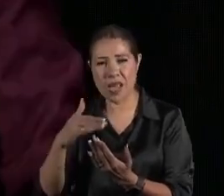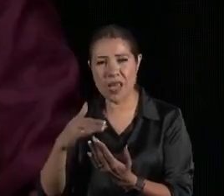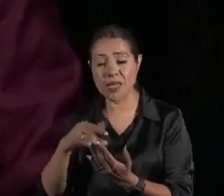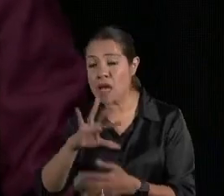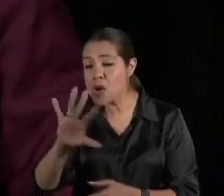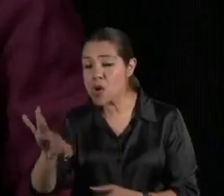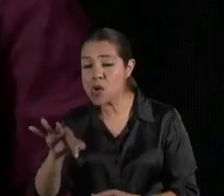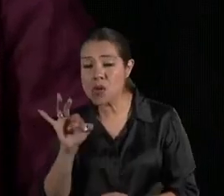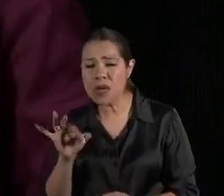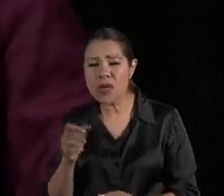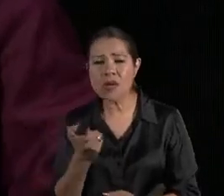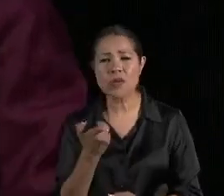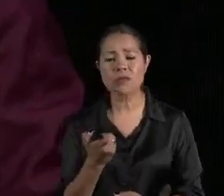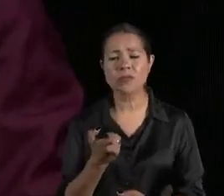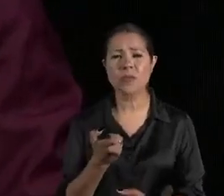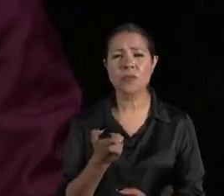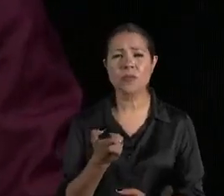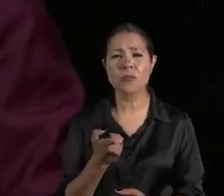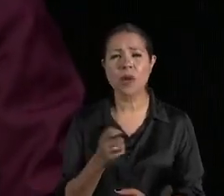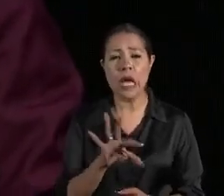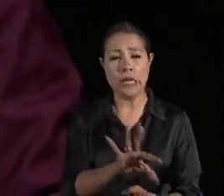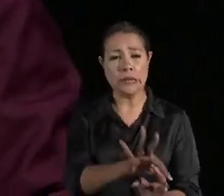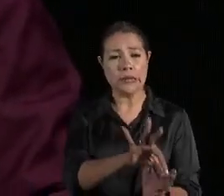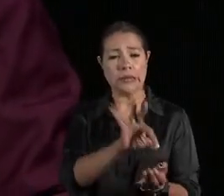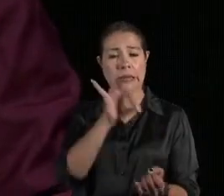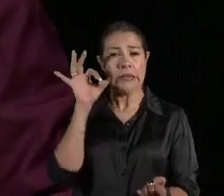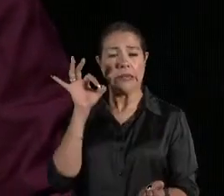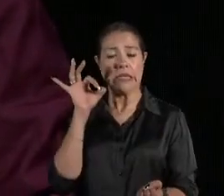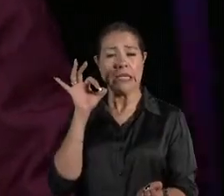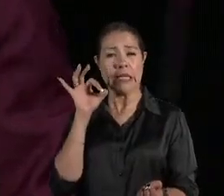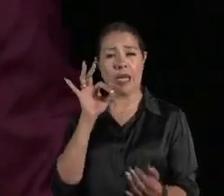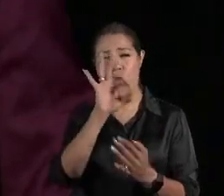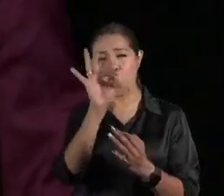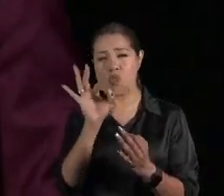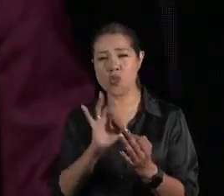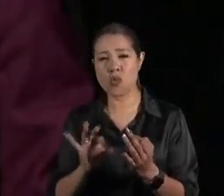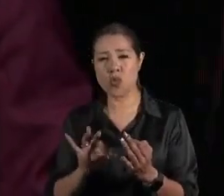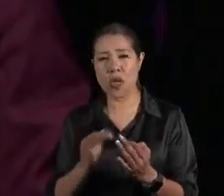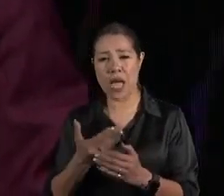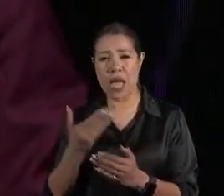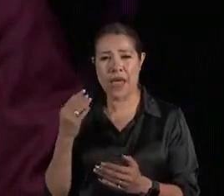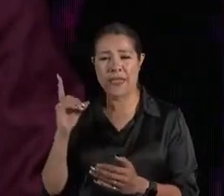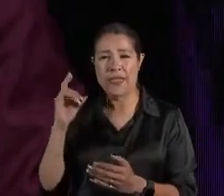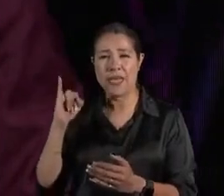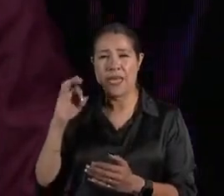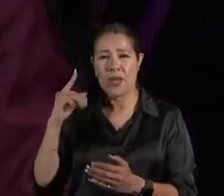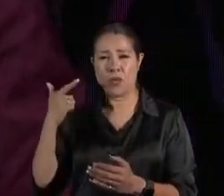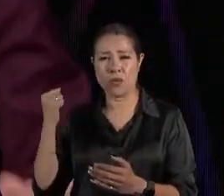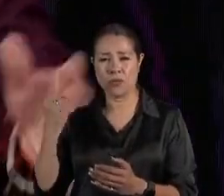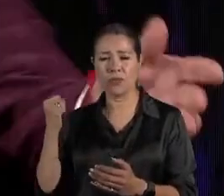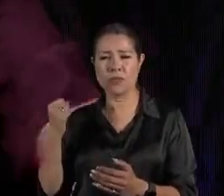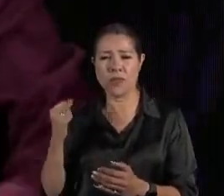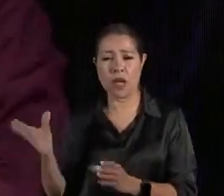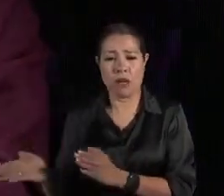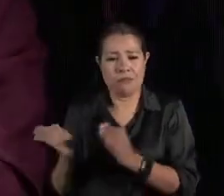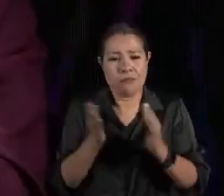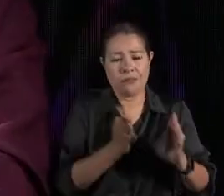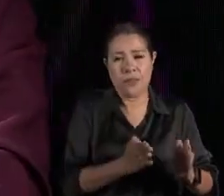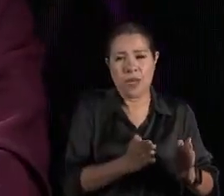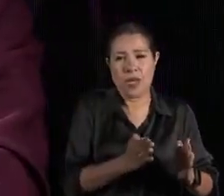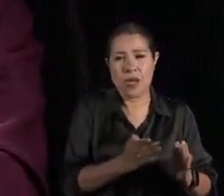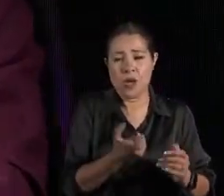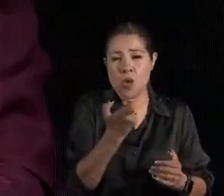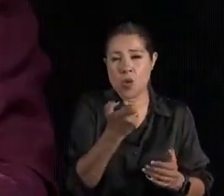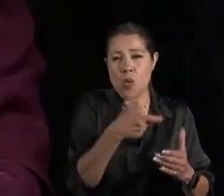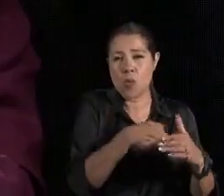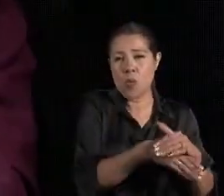andas buscando ese dinero, Miguel, se lo quitó al presupuesto tu sucesor, Diego, se lo pasó a la nómina